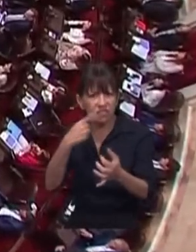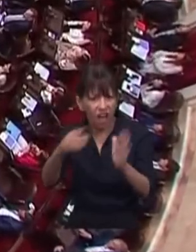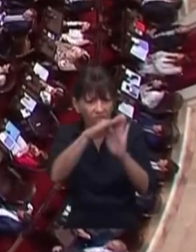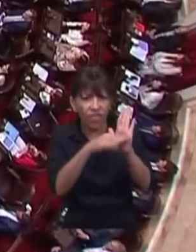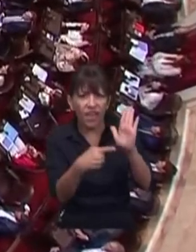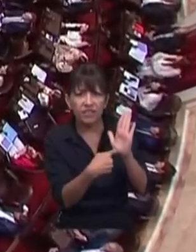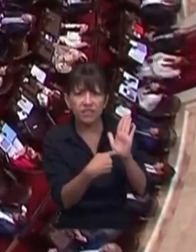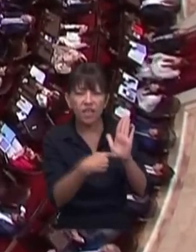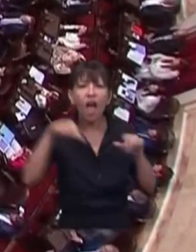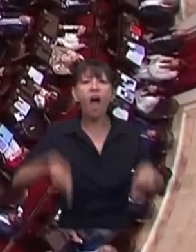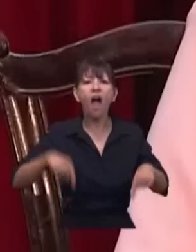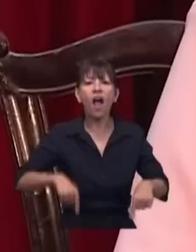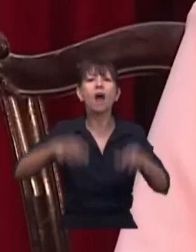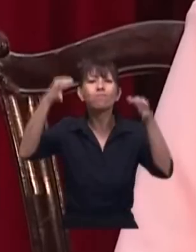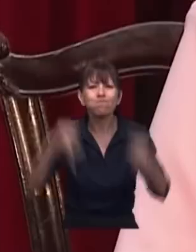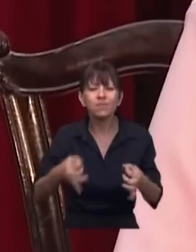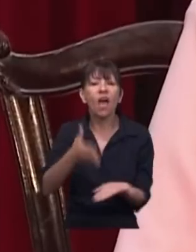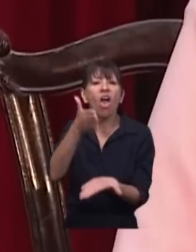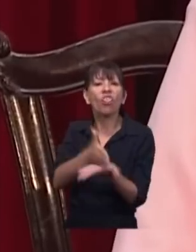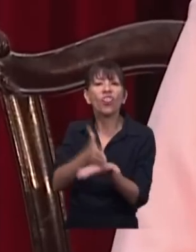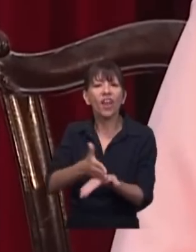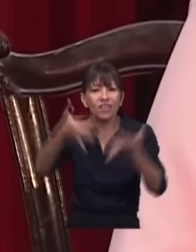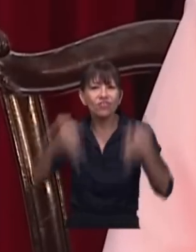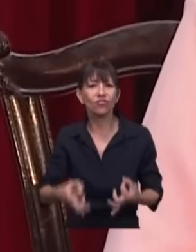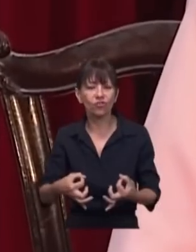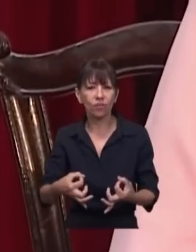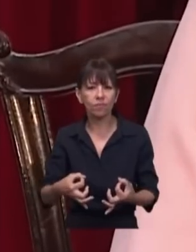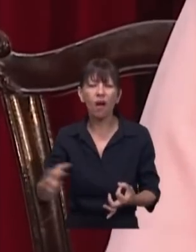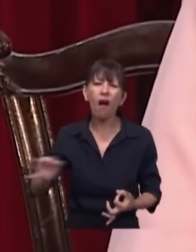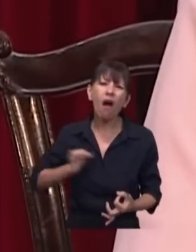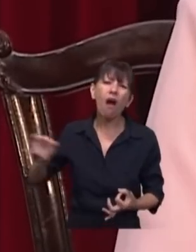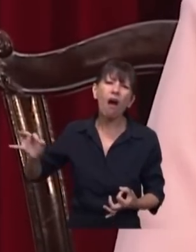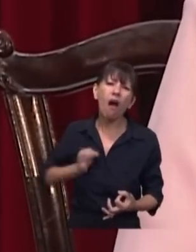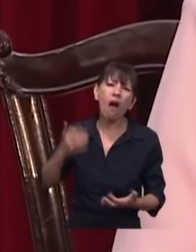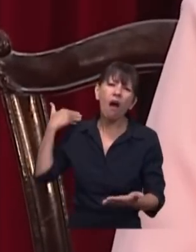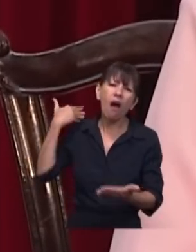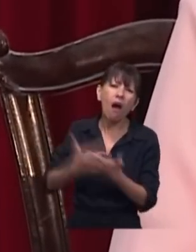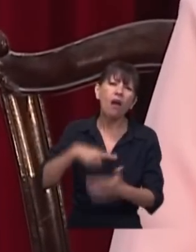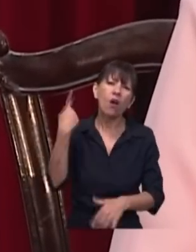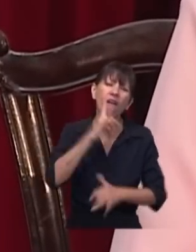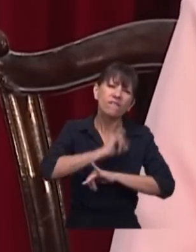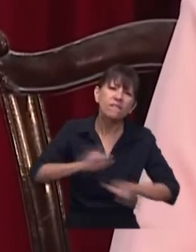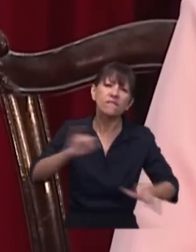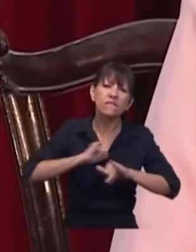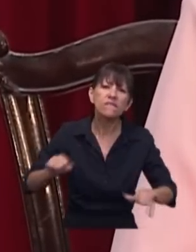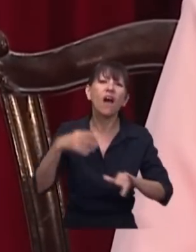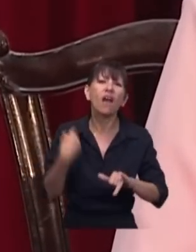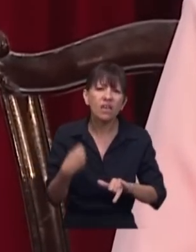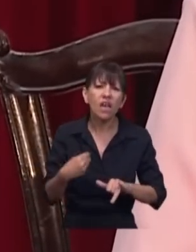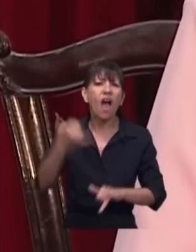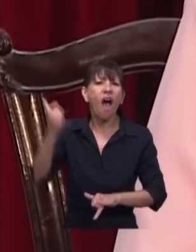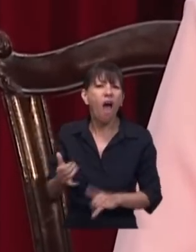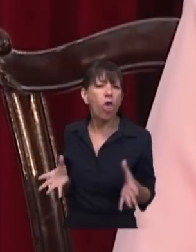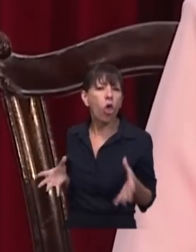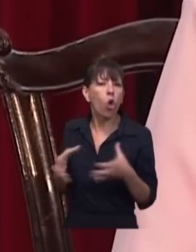Vivimos en un Estado de Derecho. Hace años que venimos denunciando la conformación de una estructura que opera